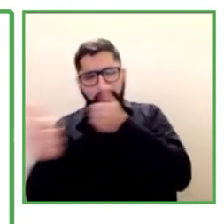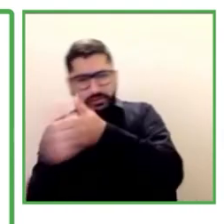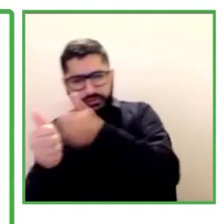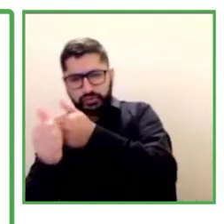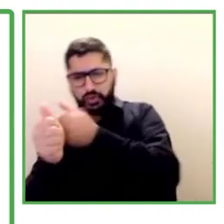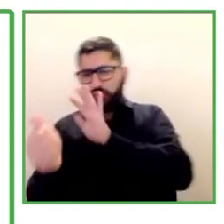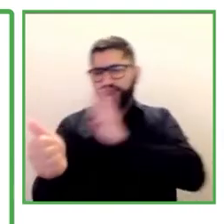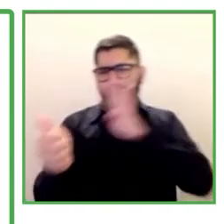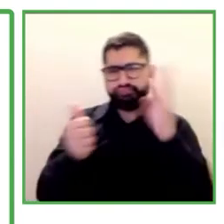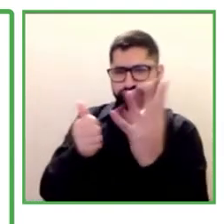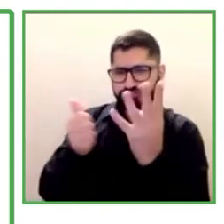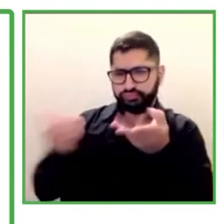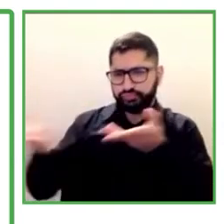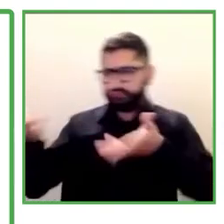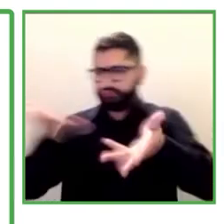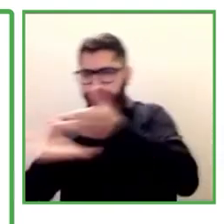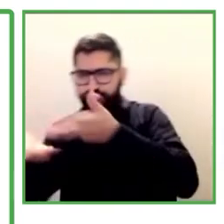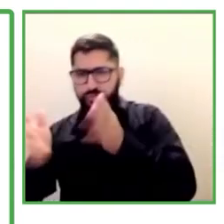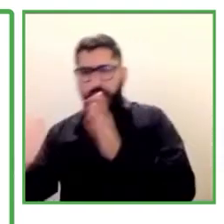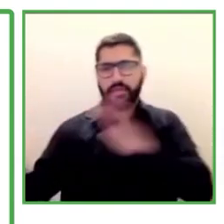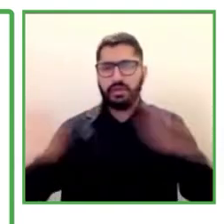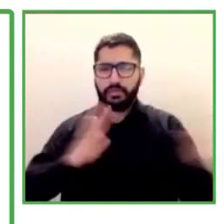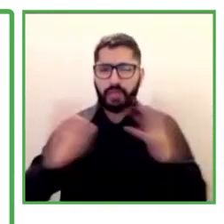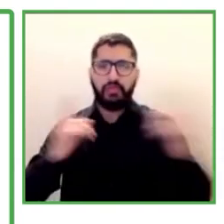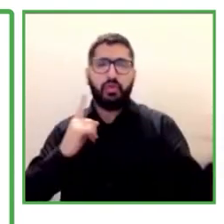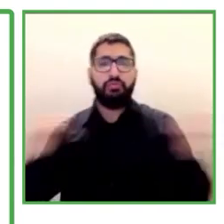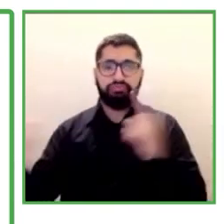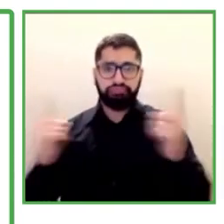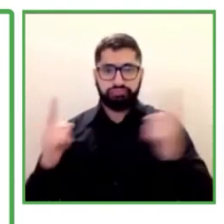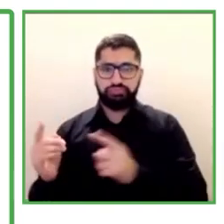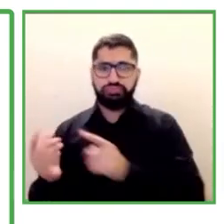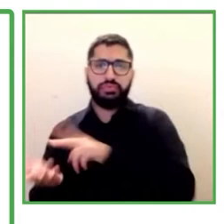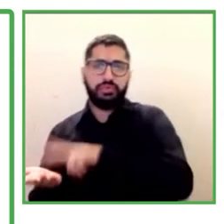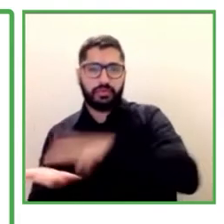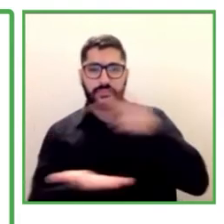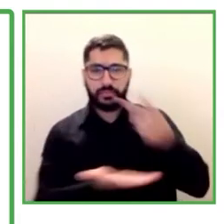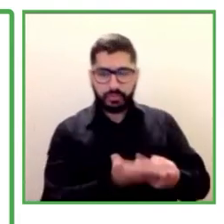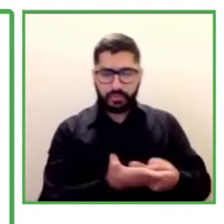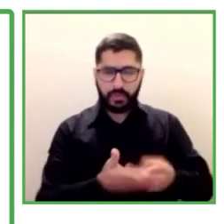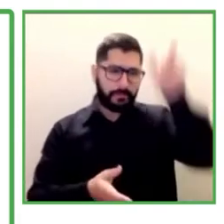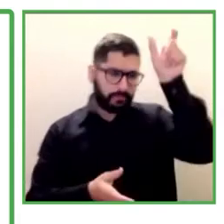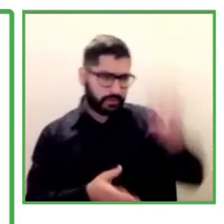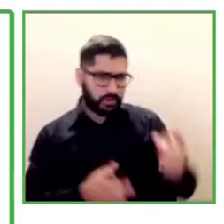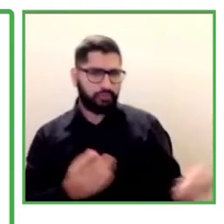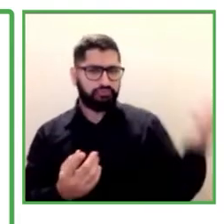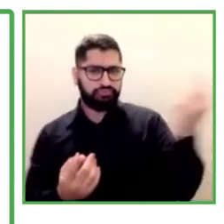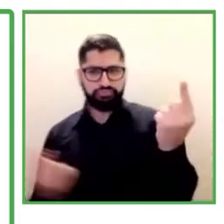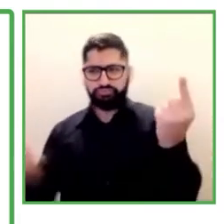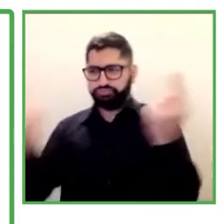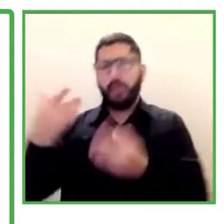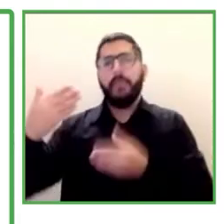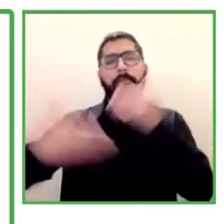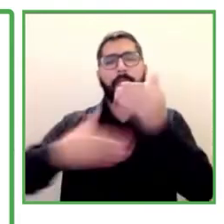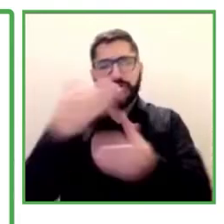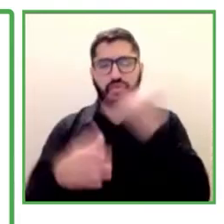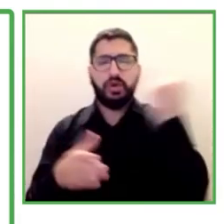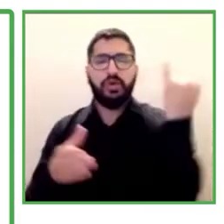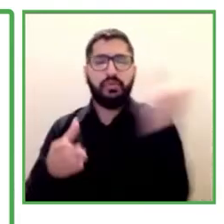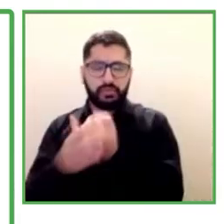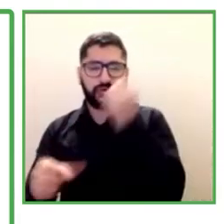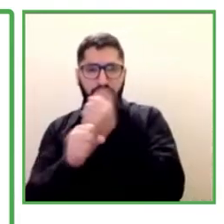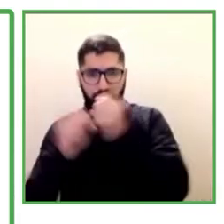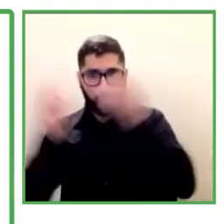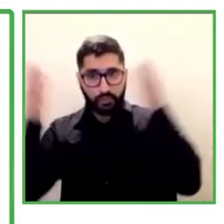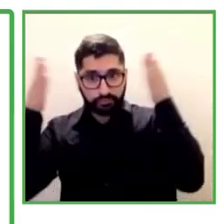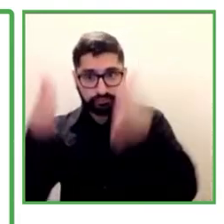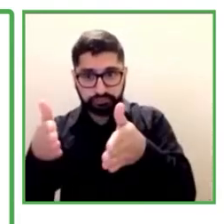los usuarios, desarrollamos procesos de inclusión laboral centrados en la habilitación psicosocial, en la